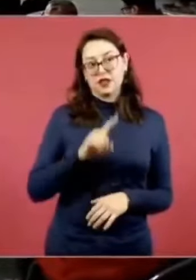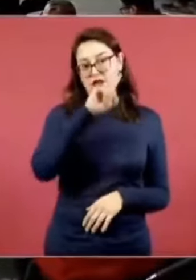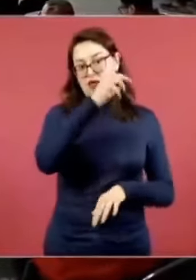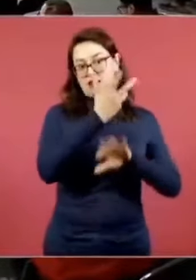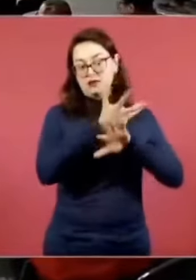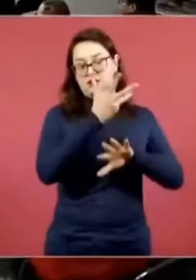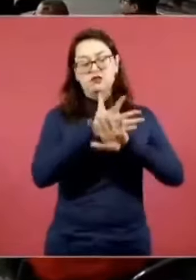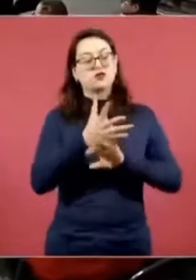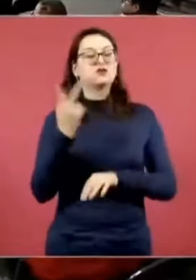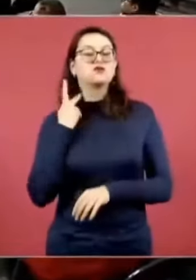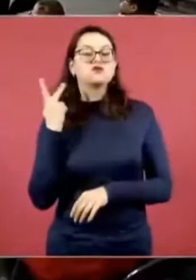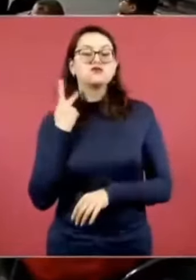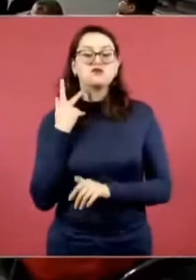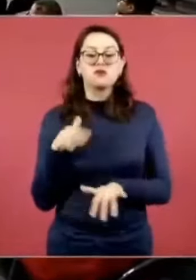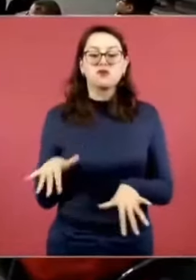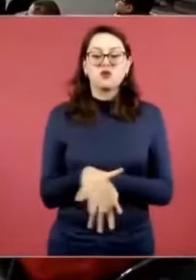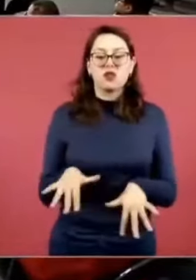como